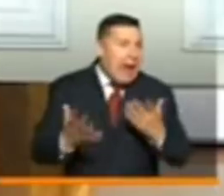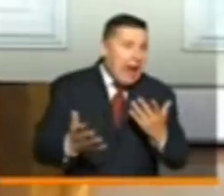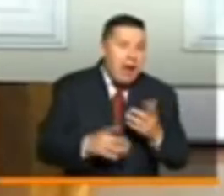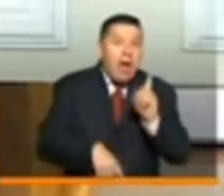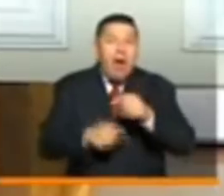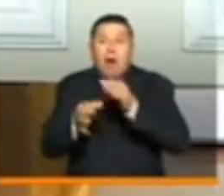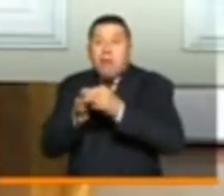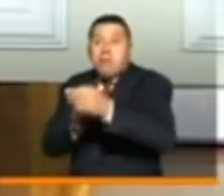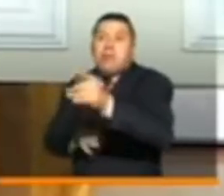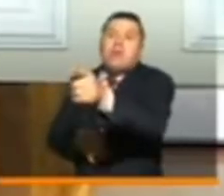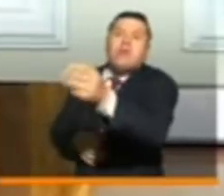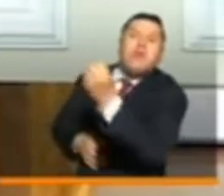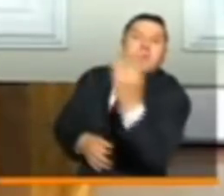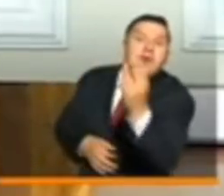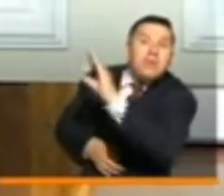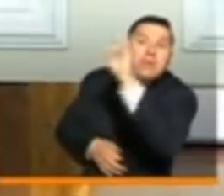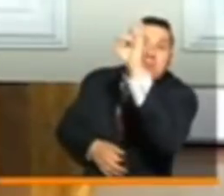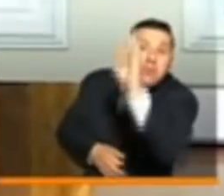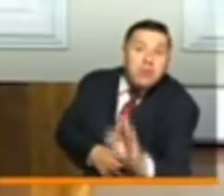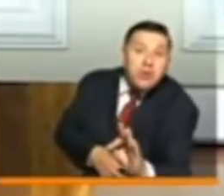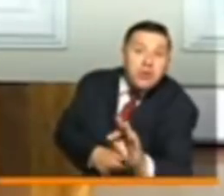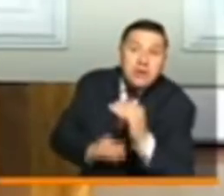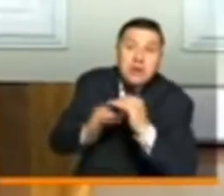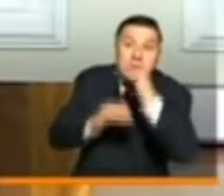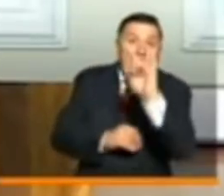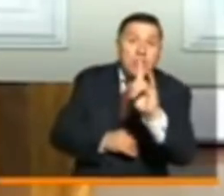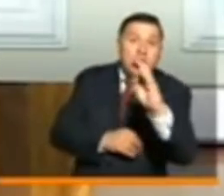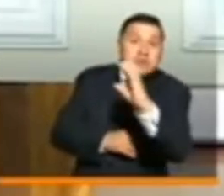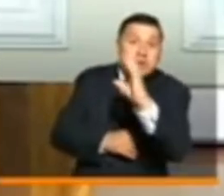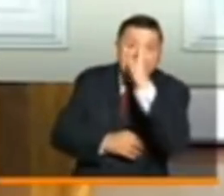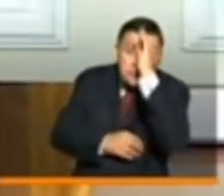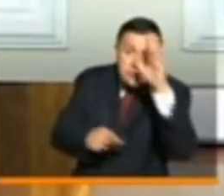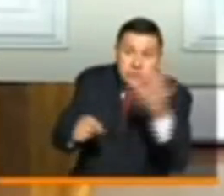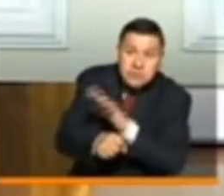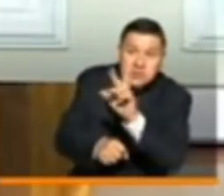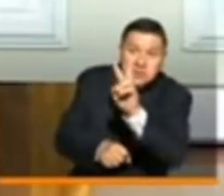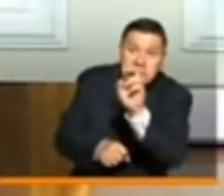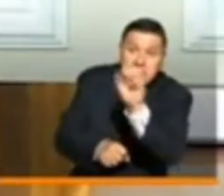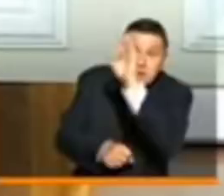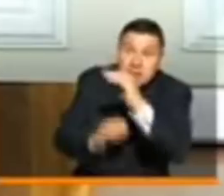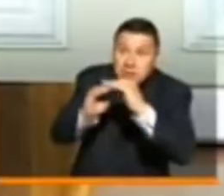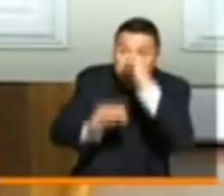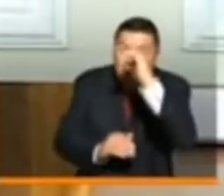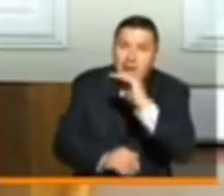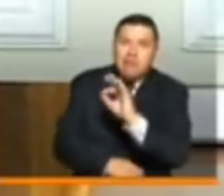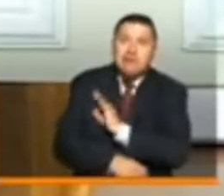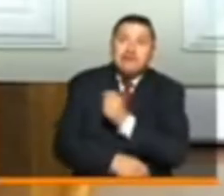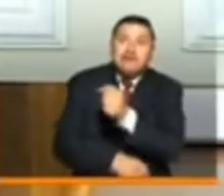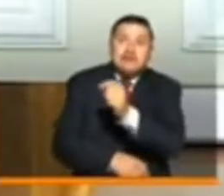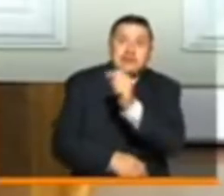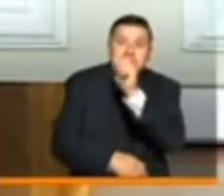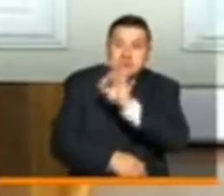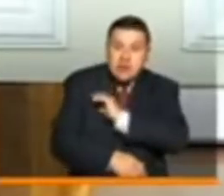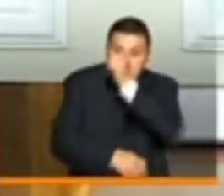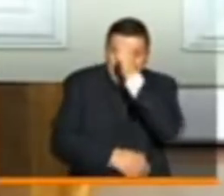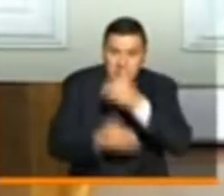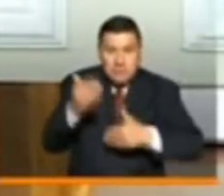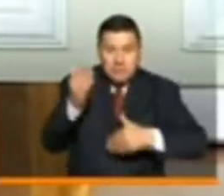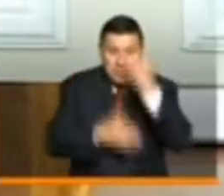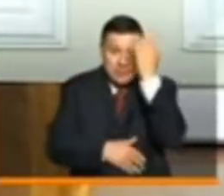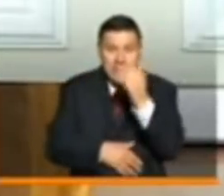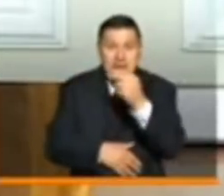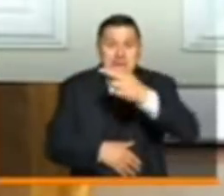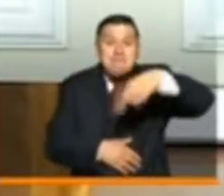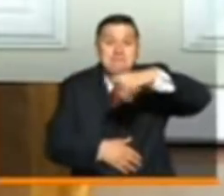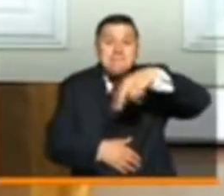en aquellos municipios donde la ocupación de las ucis esté por encima del 70% este fin de semana que viene y a partir de